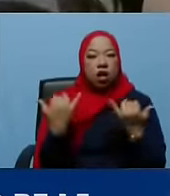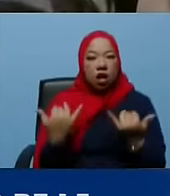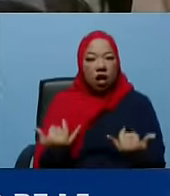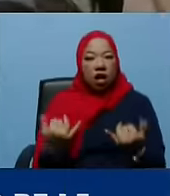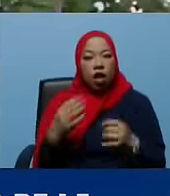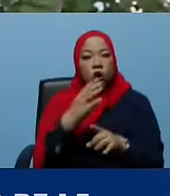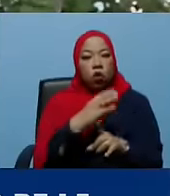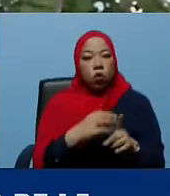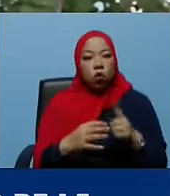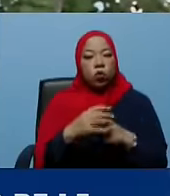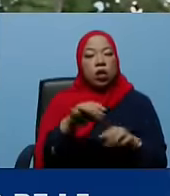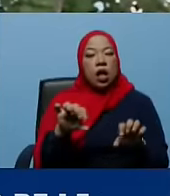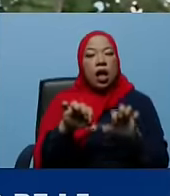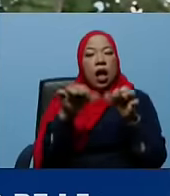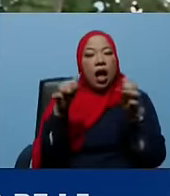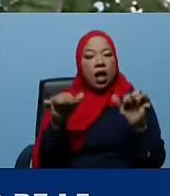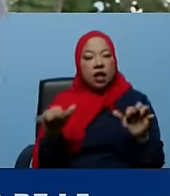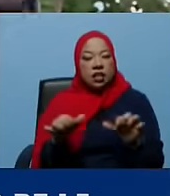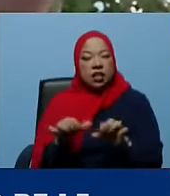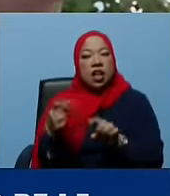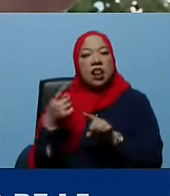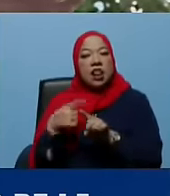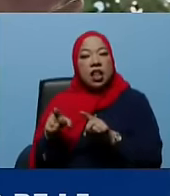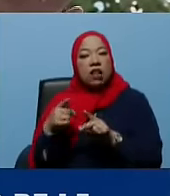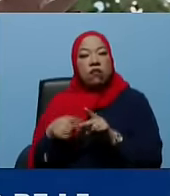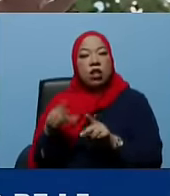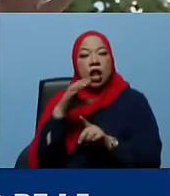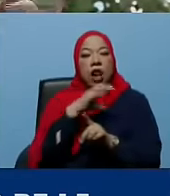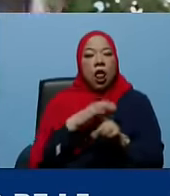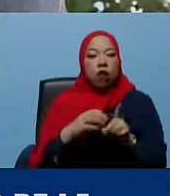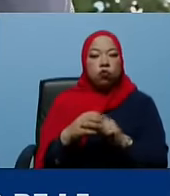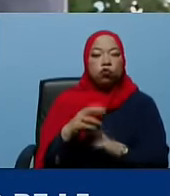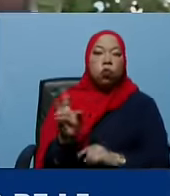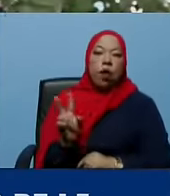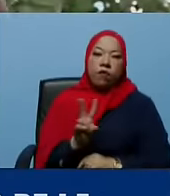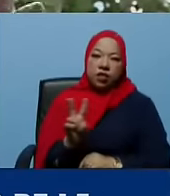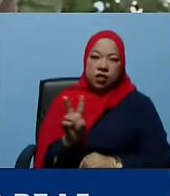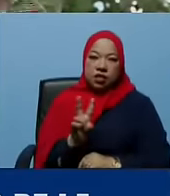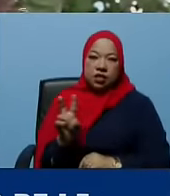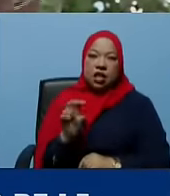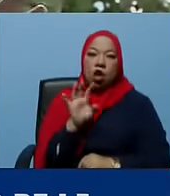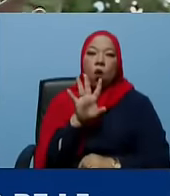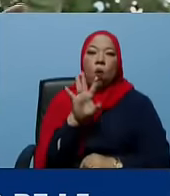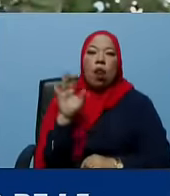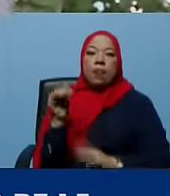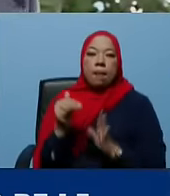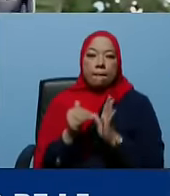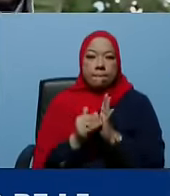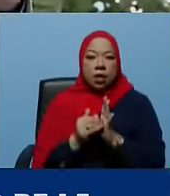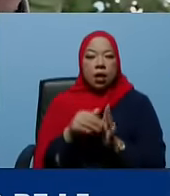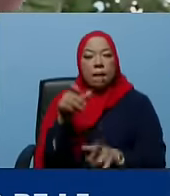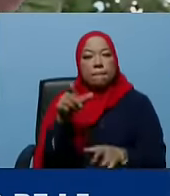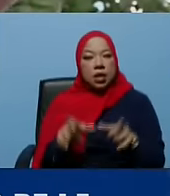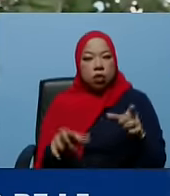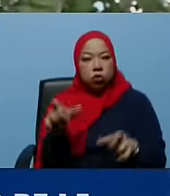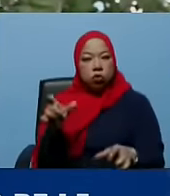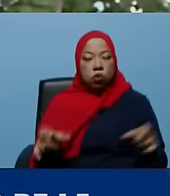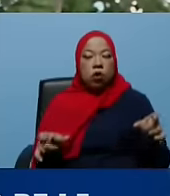de cultores, artistas y creadores de la diversidad cultural venezolana. 45 mil cultores y cultoras plenaron ese